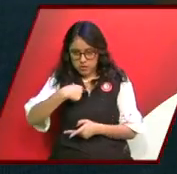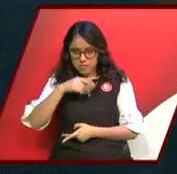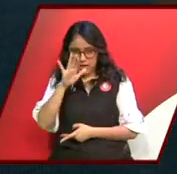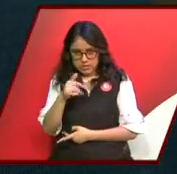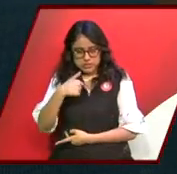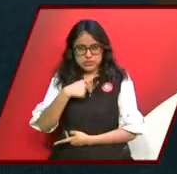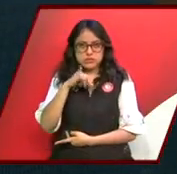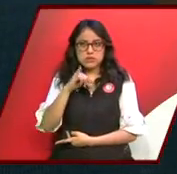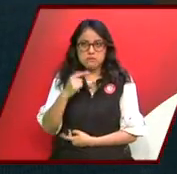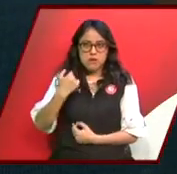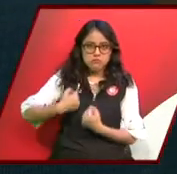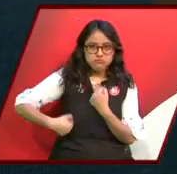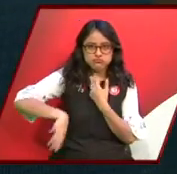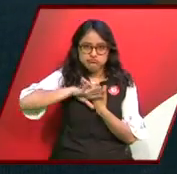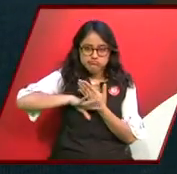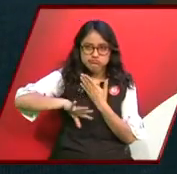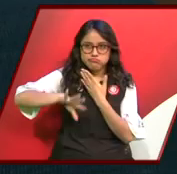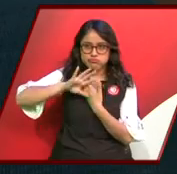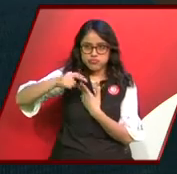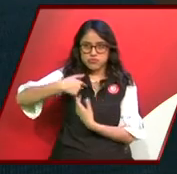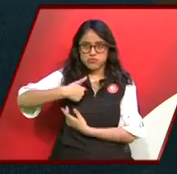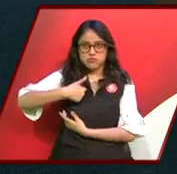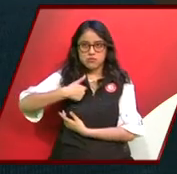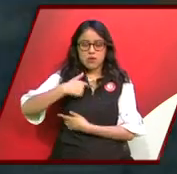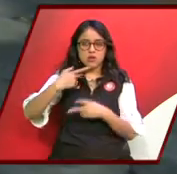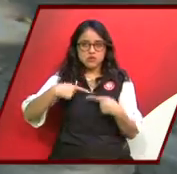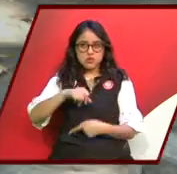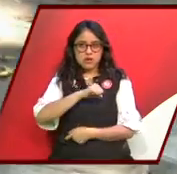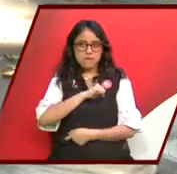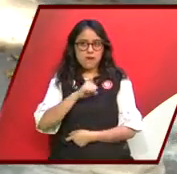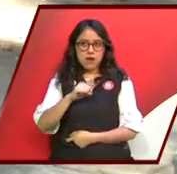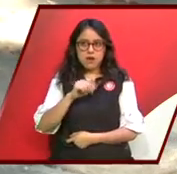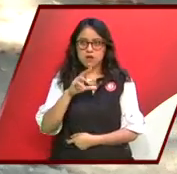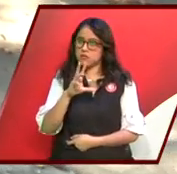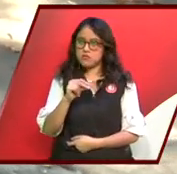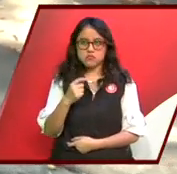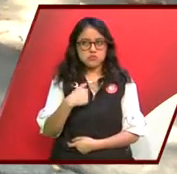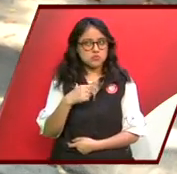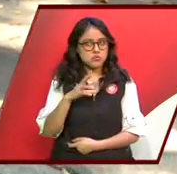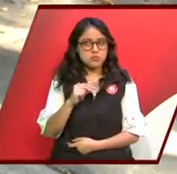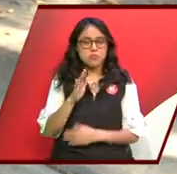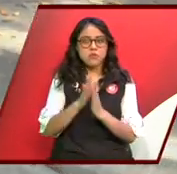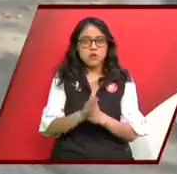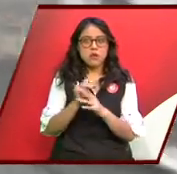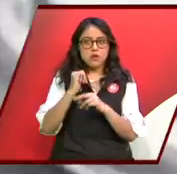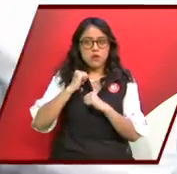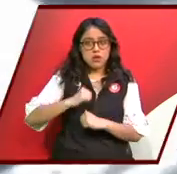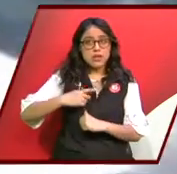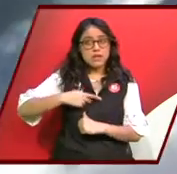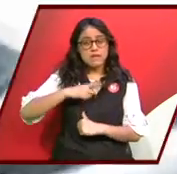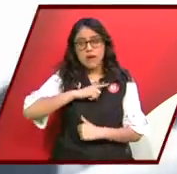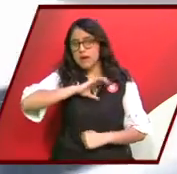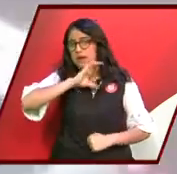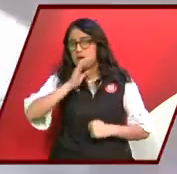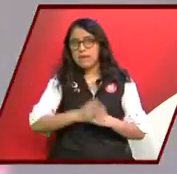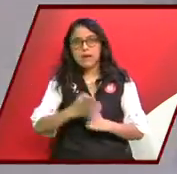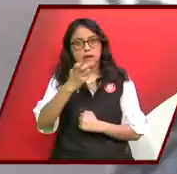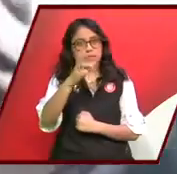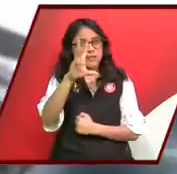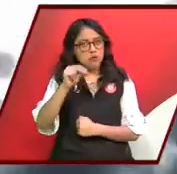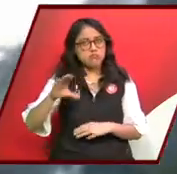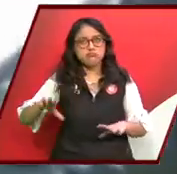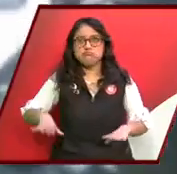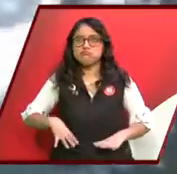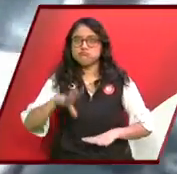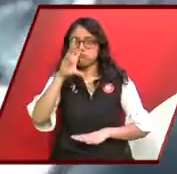uno, me golpearon como si fuera, no sé, una de las peores personas. Exigen a las autoridades poner fin a este tipo de conductas.